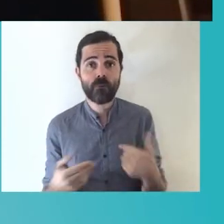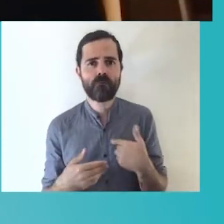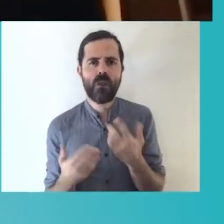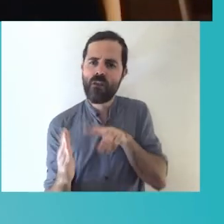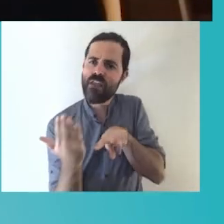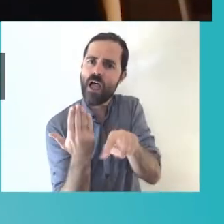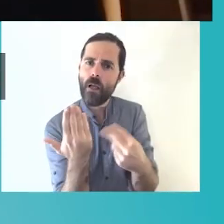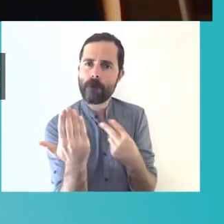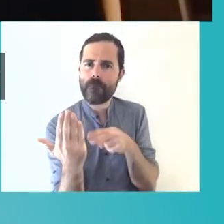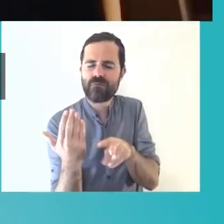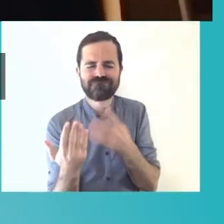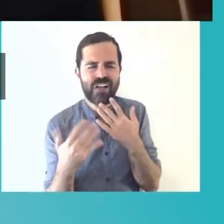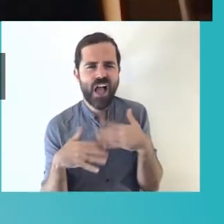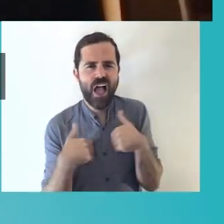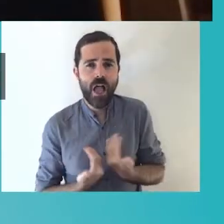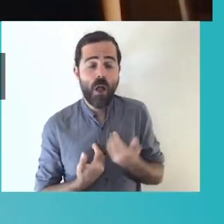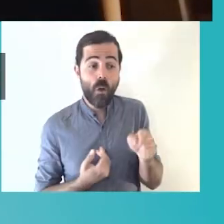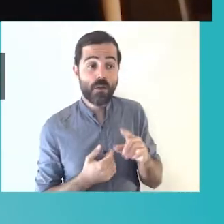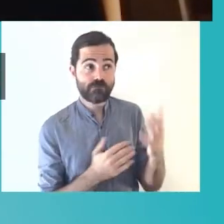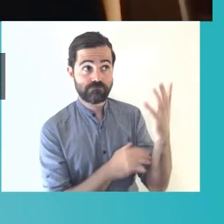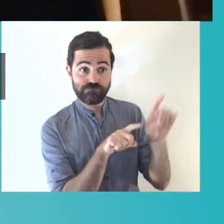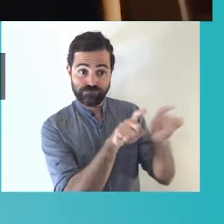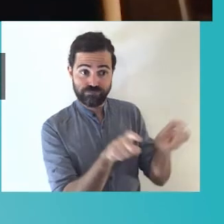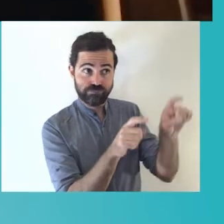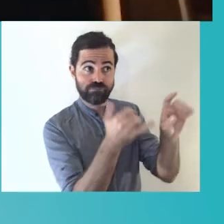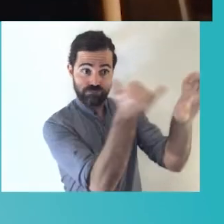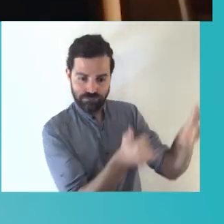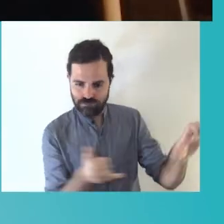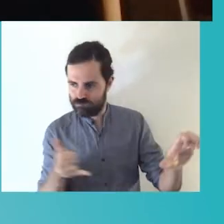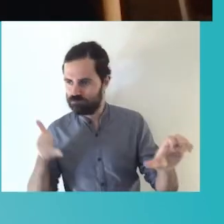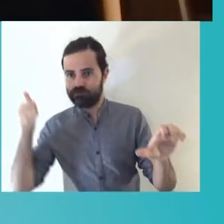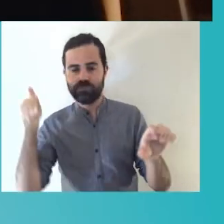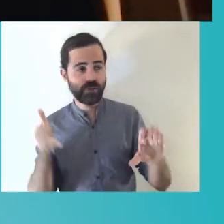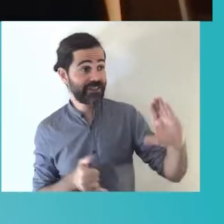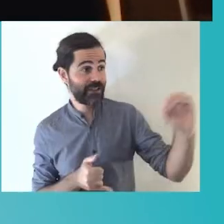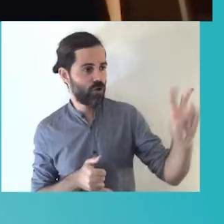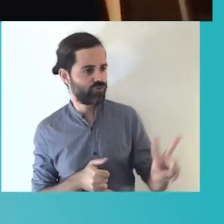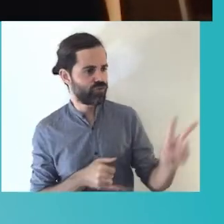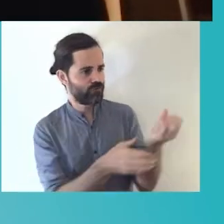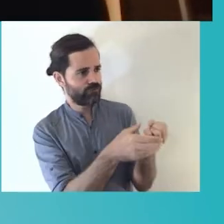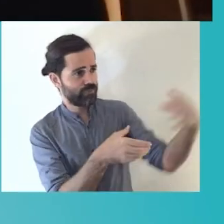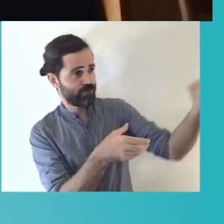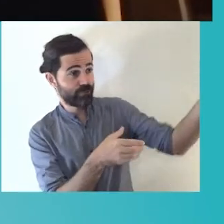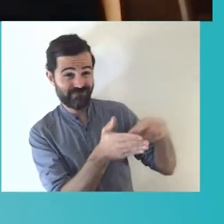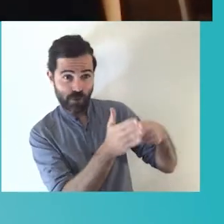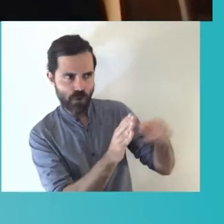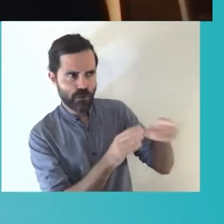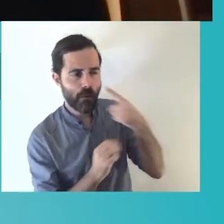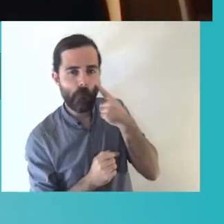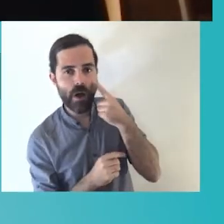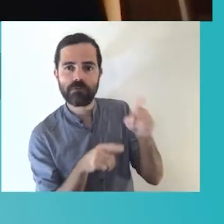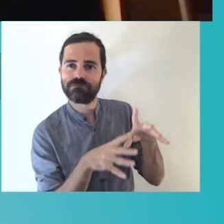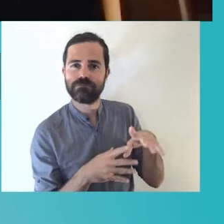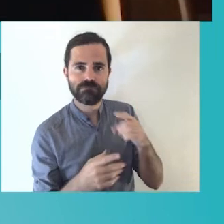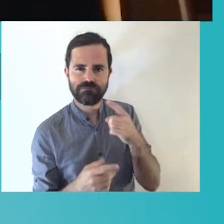de monitorización remota que usa inteligencia artificial para estimar la captura de carbono de los proyectos en tiempo casi real. Para mejorar